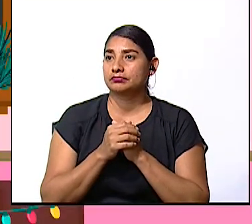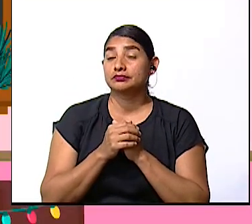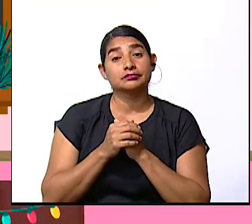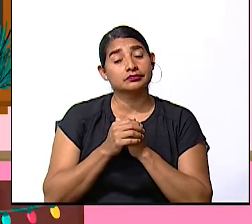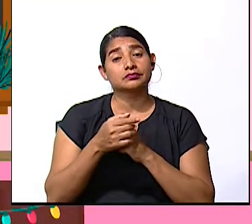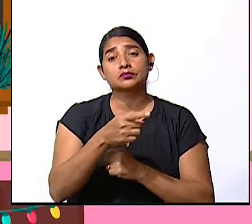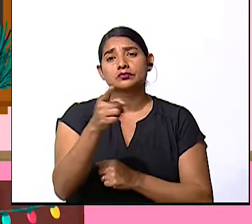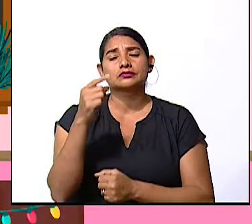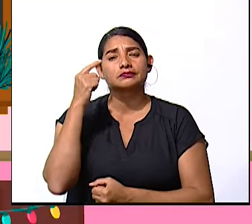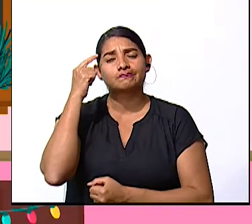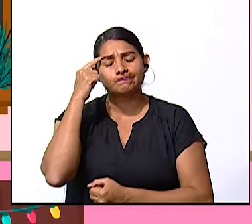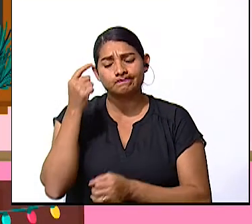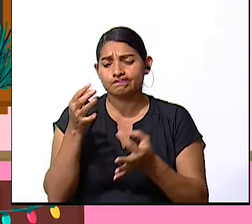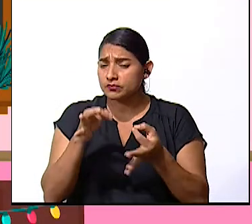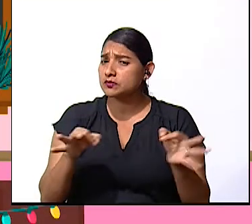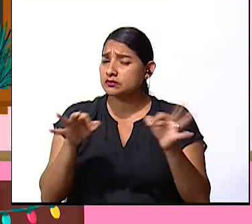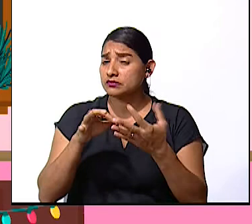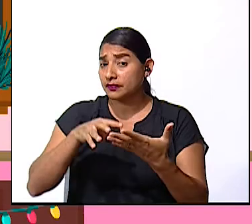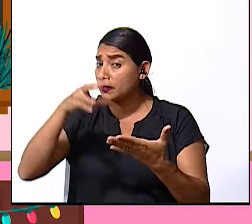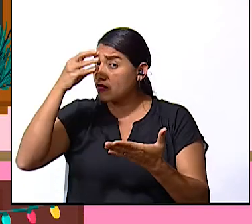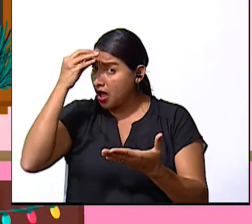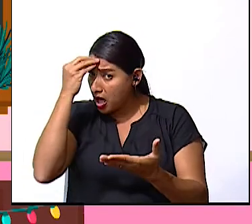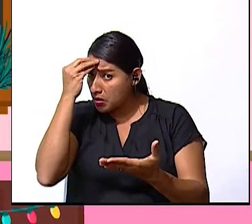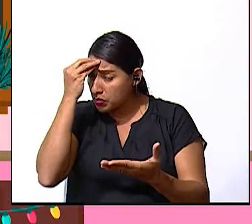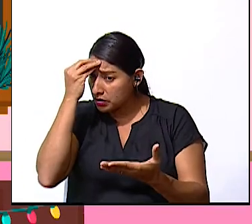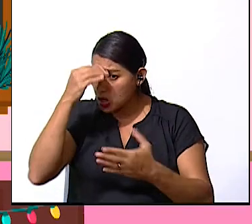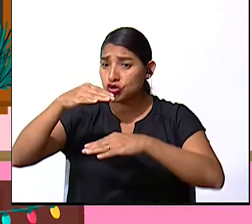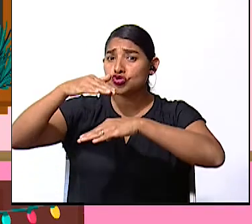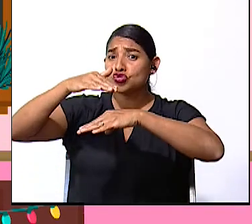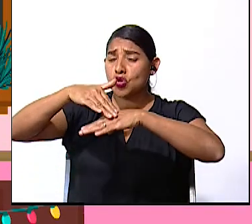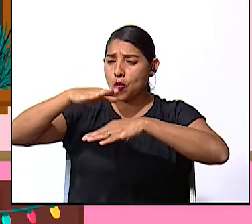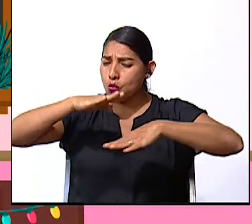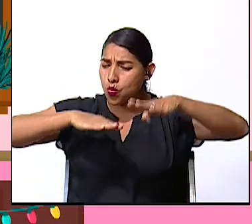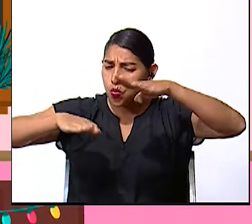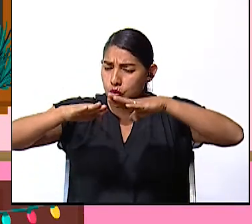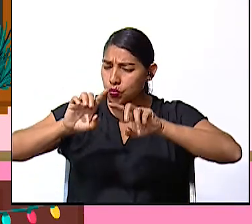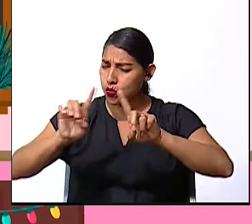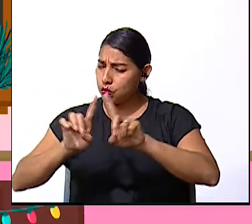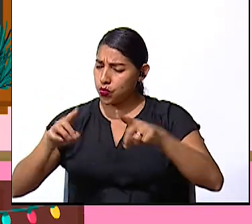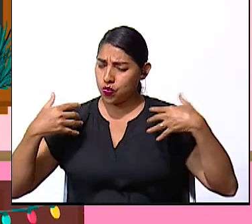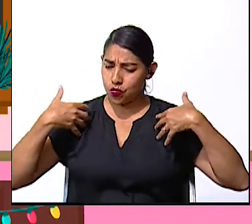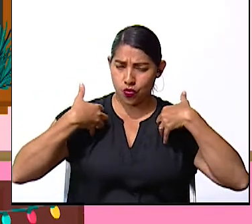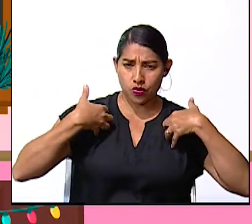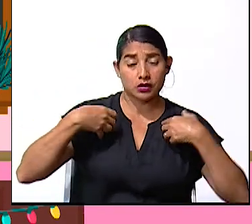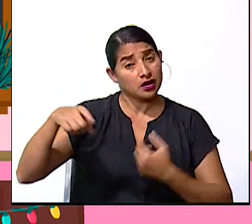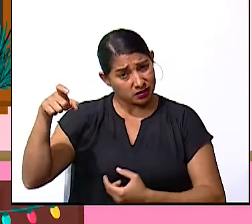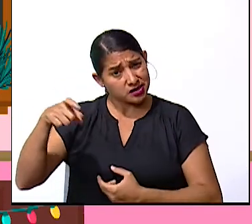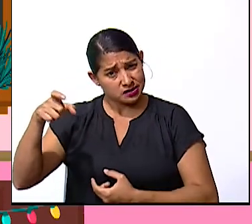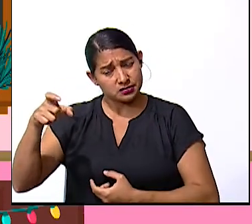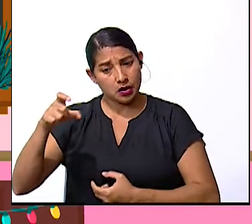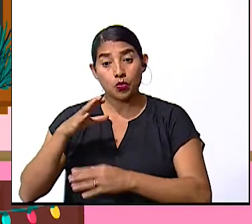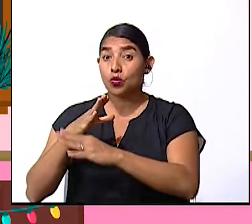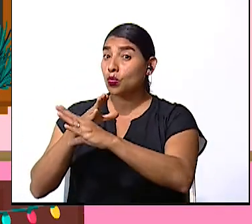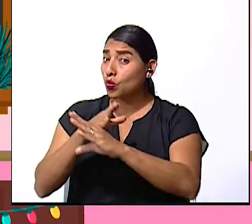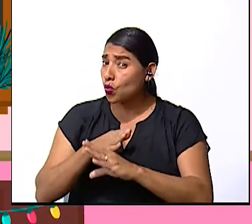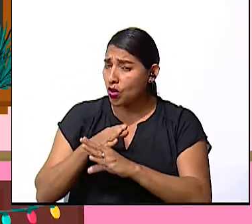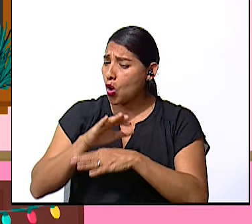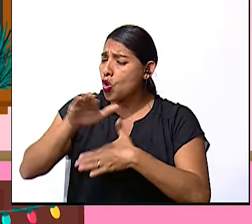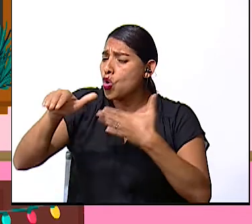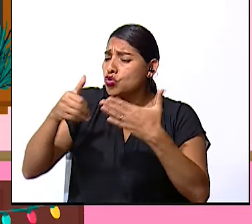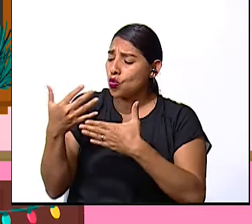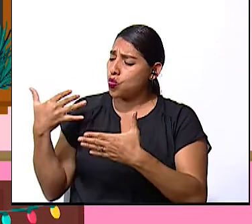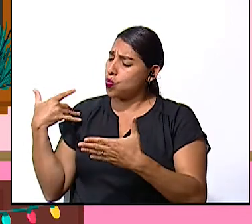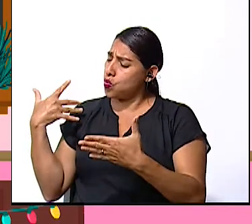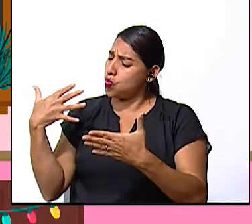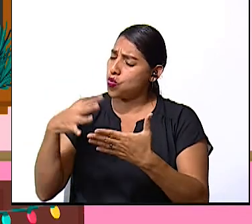Muy bien, ¿ustedes creen que es importante aprender sobre nuestra biodiversidad? ¿Ustedes creen que es necesario cuidarla con todo lo que